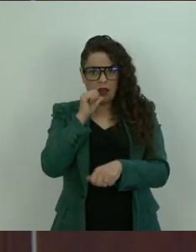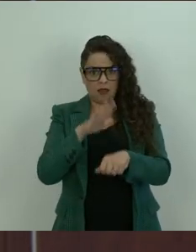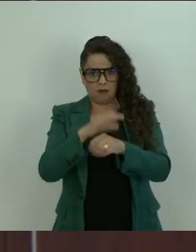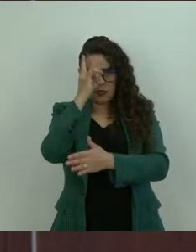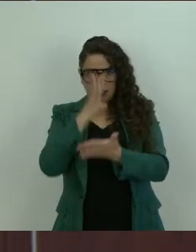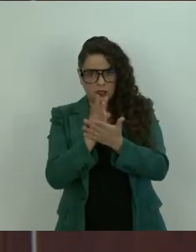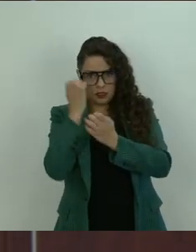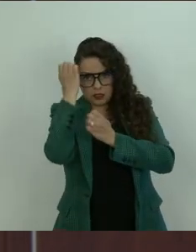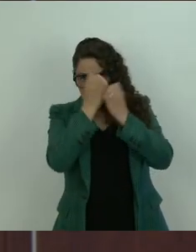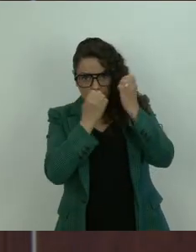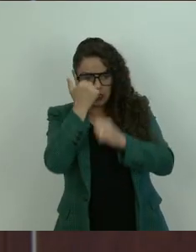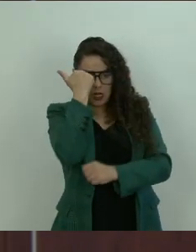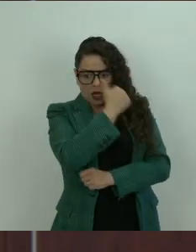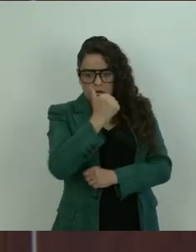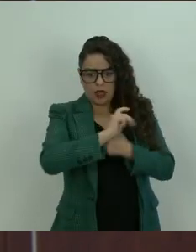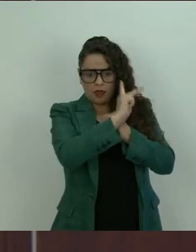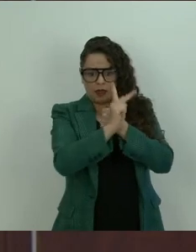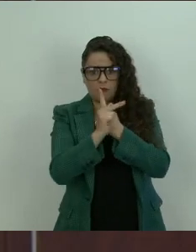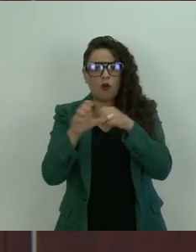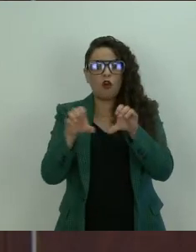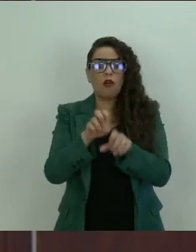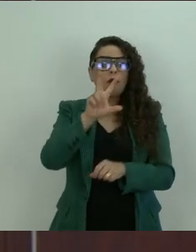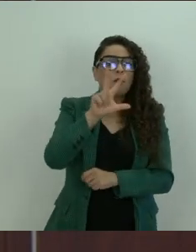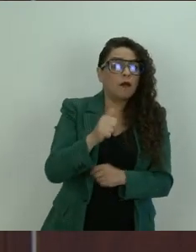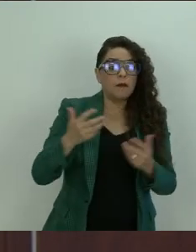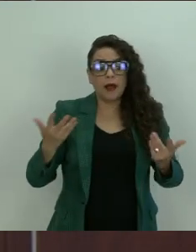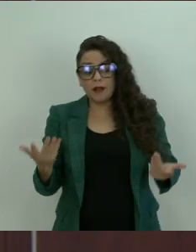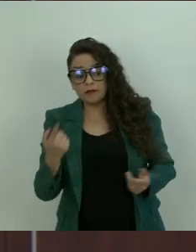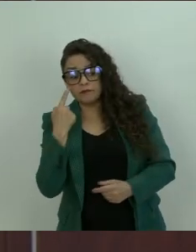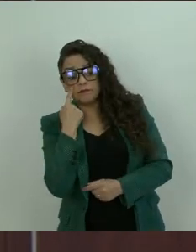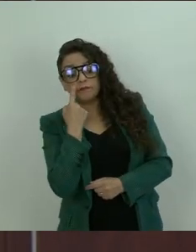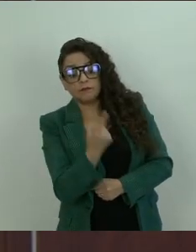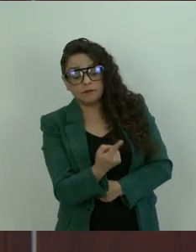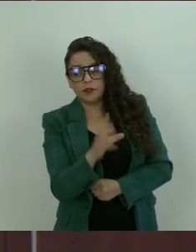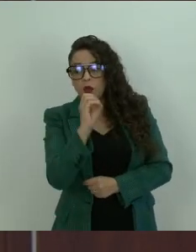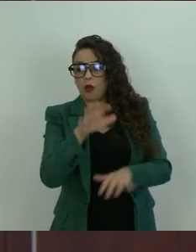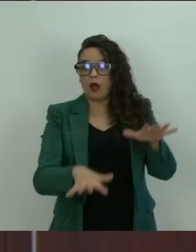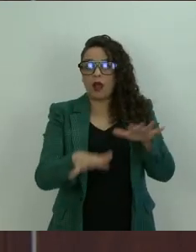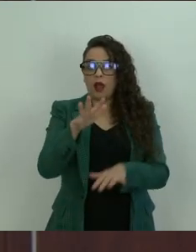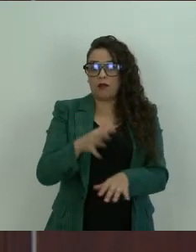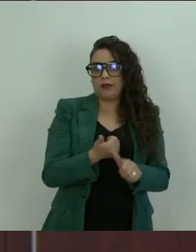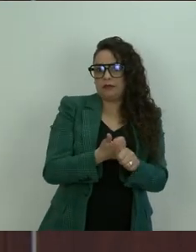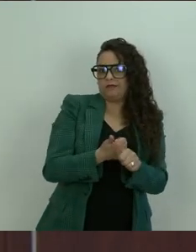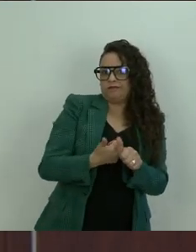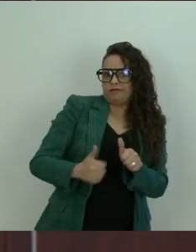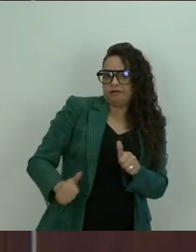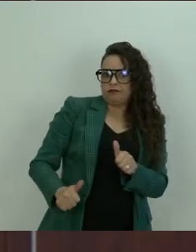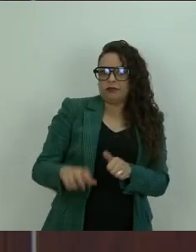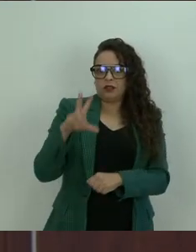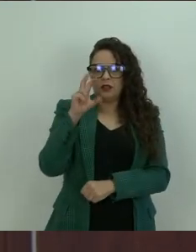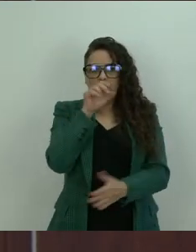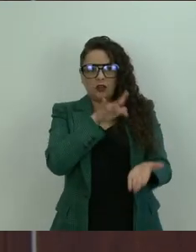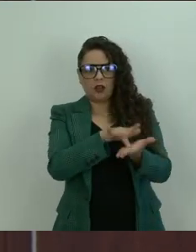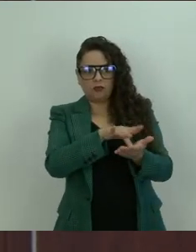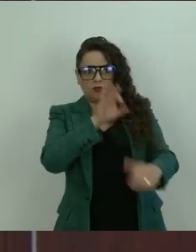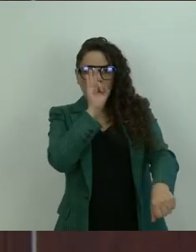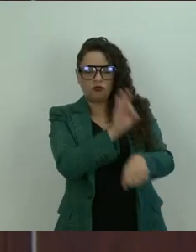su avance o a veces desafortunadamente retroceso en los derechos de las mujeres, sino que